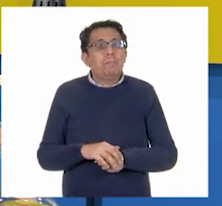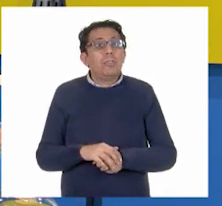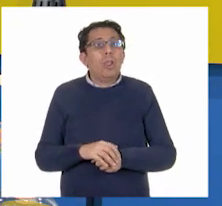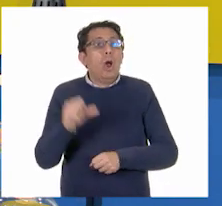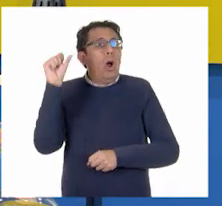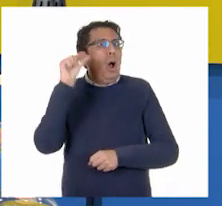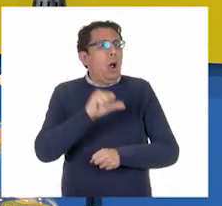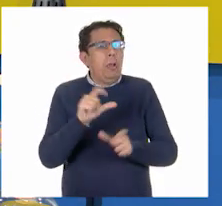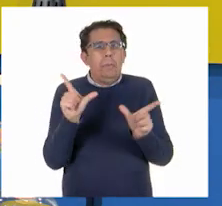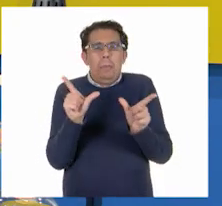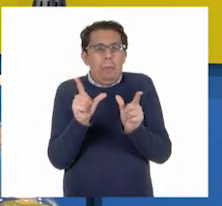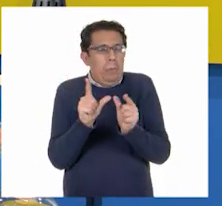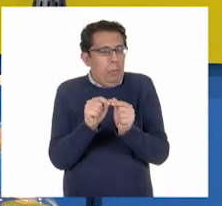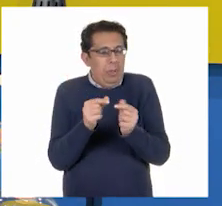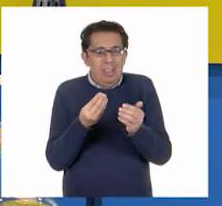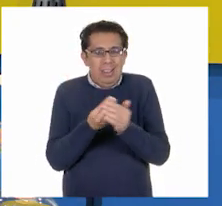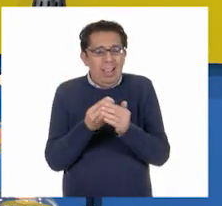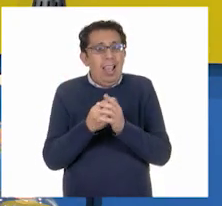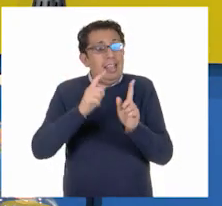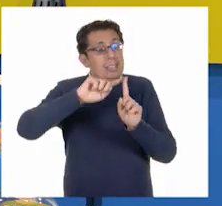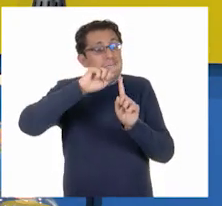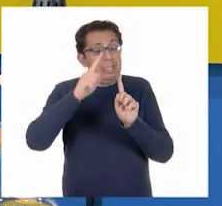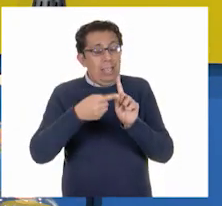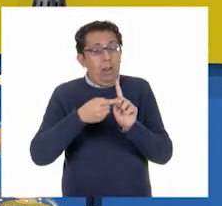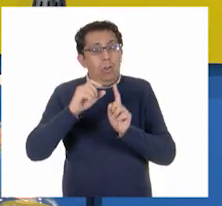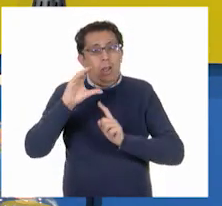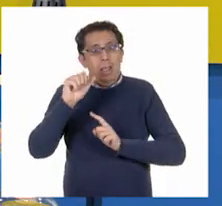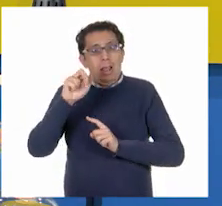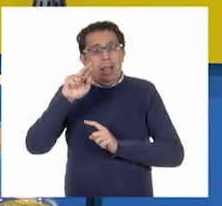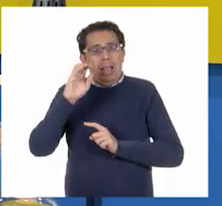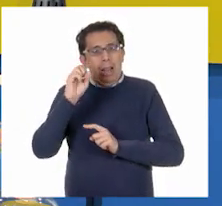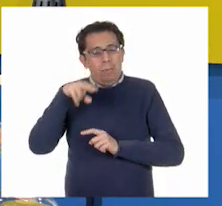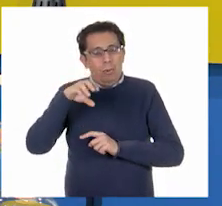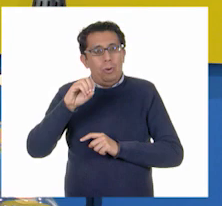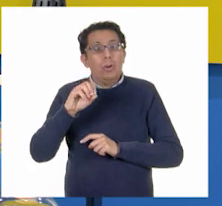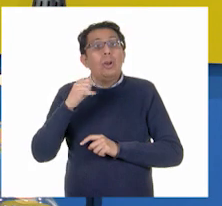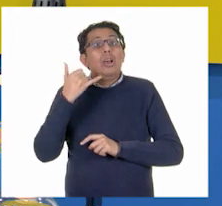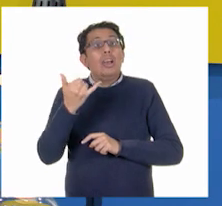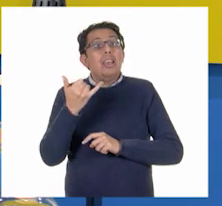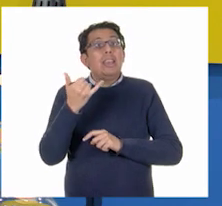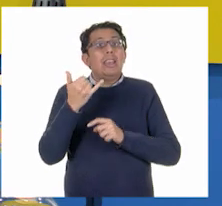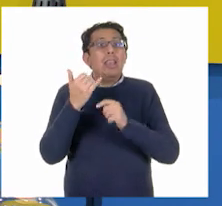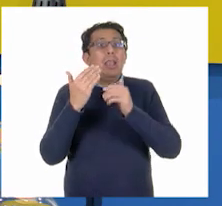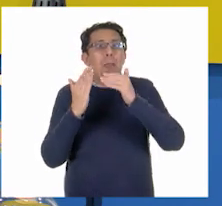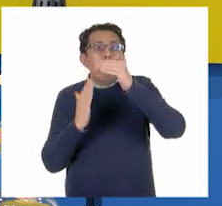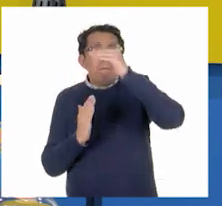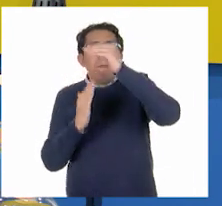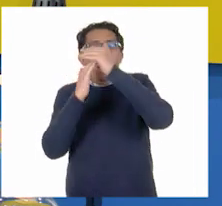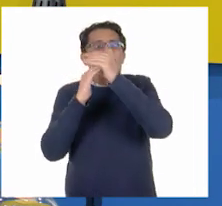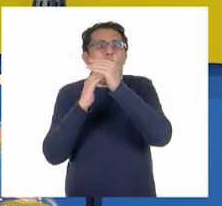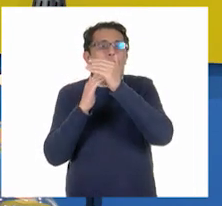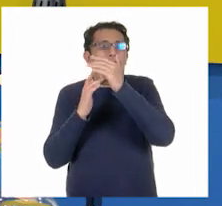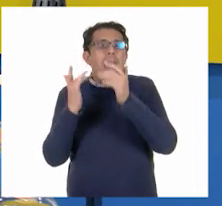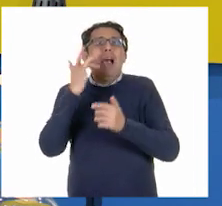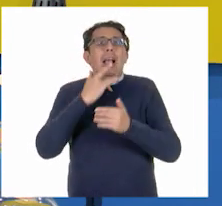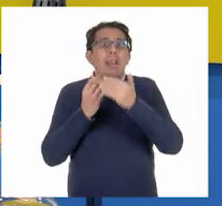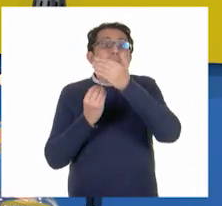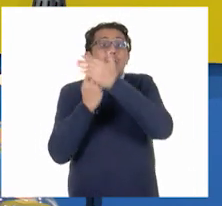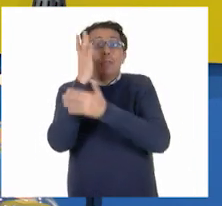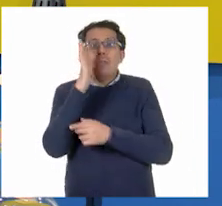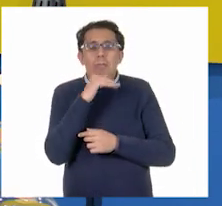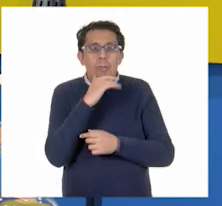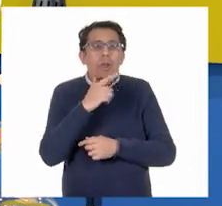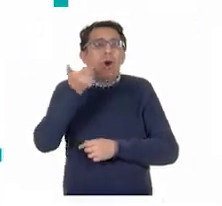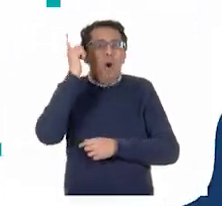hoy hemos terminado con el ciclo del carbono y el efecto invernadero de Ciencias Naturales de 6º grado. Y espero que lo hayan disfrutado